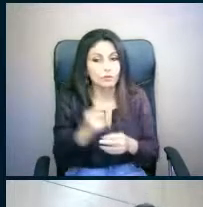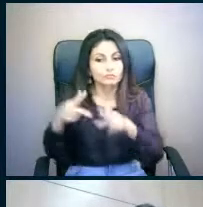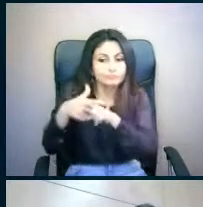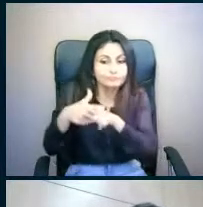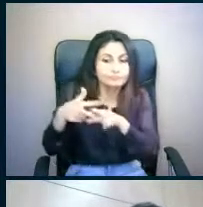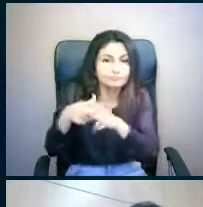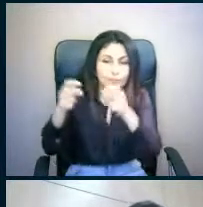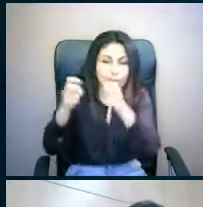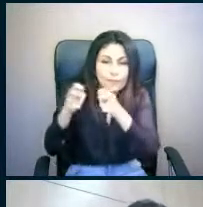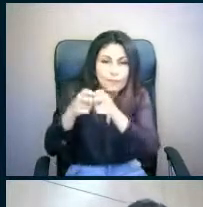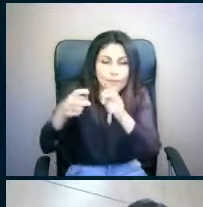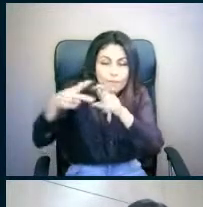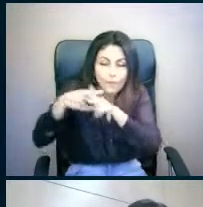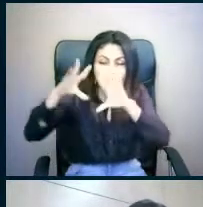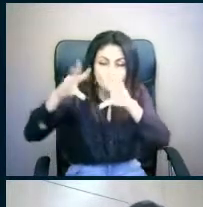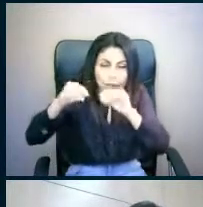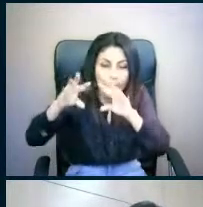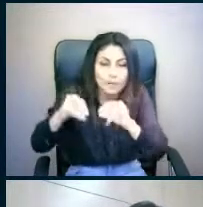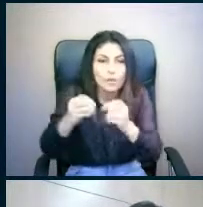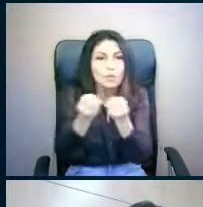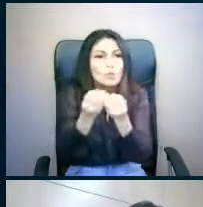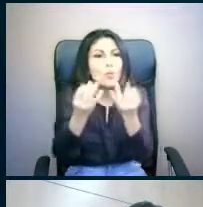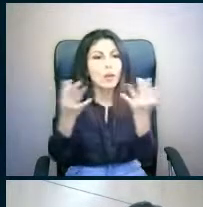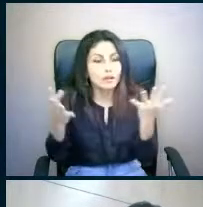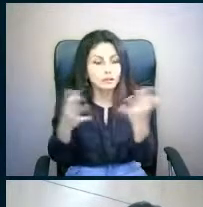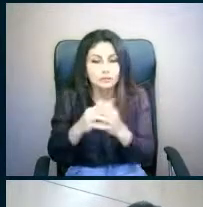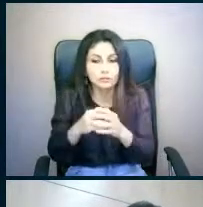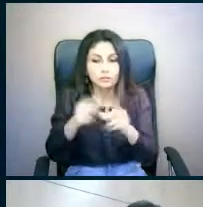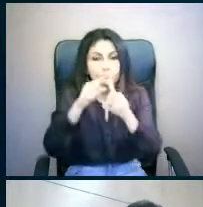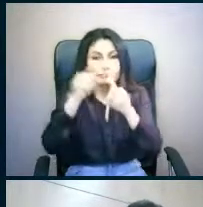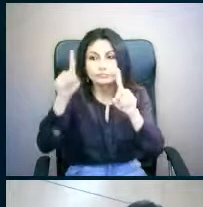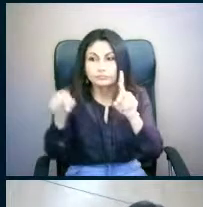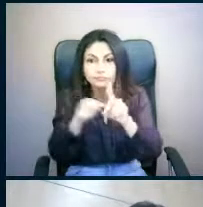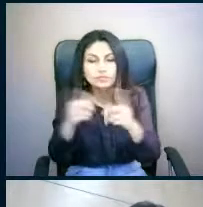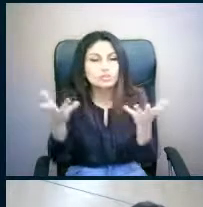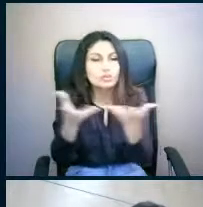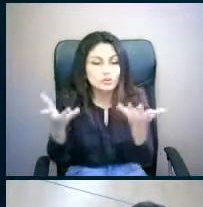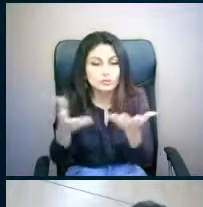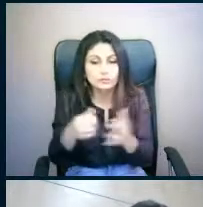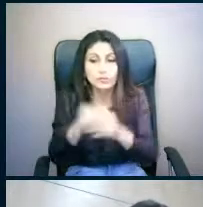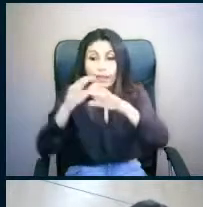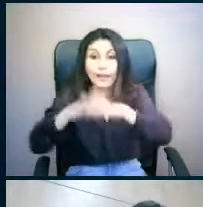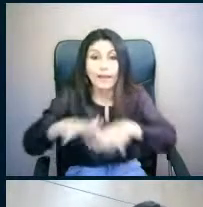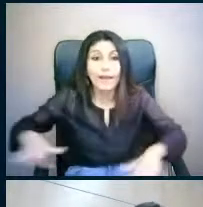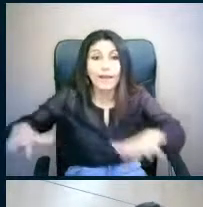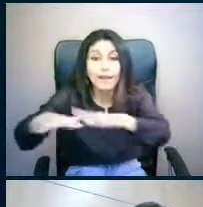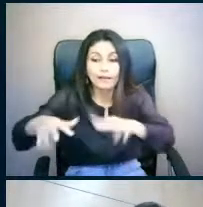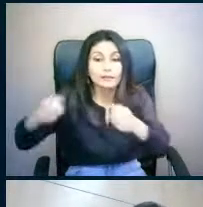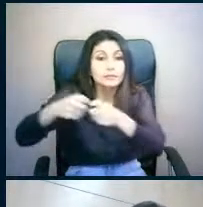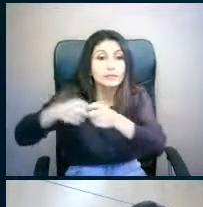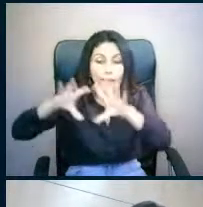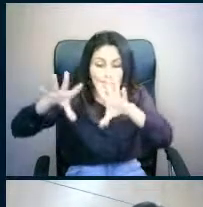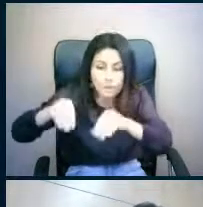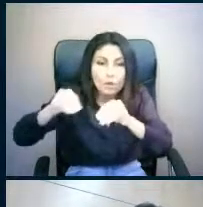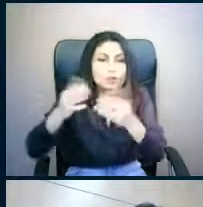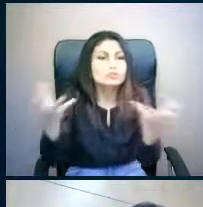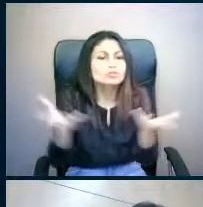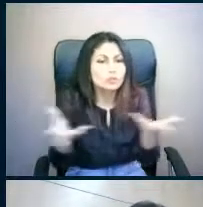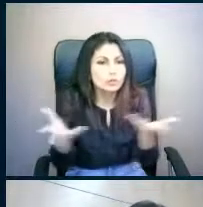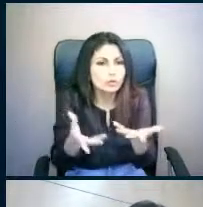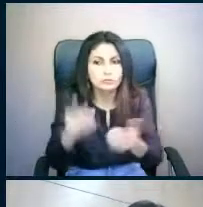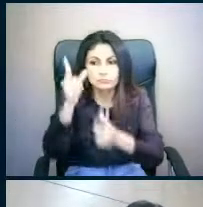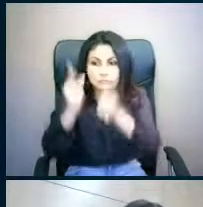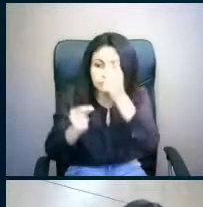interrupción, el circuito, la región en donde se da esa interrupción. Nos calcula